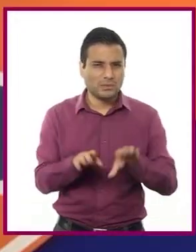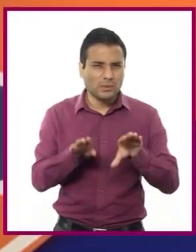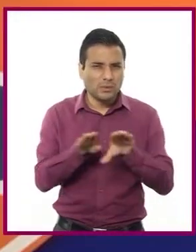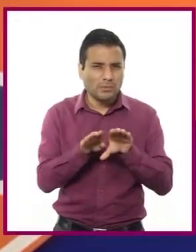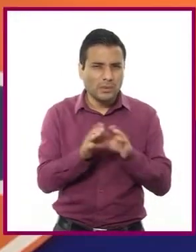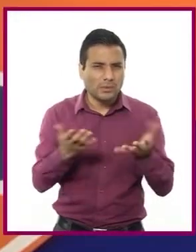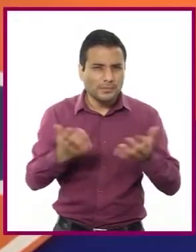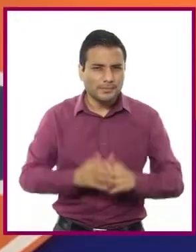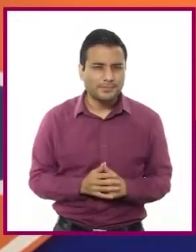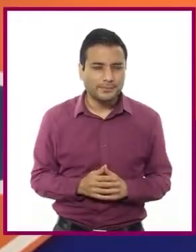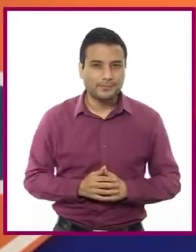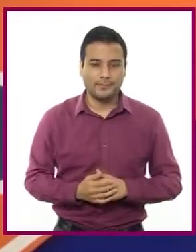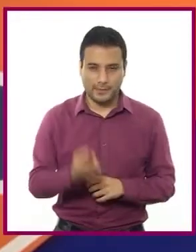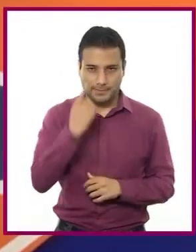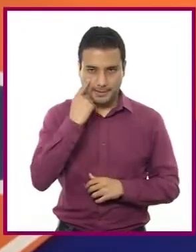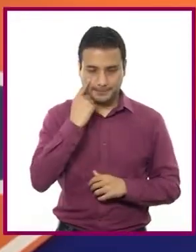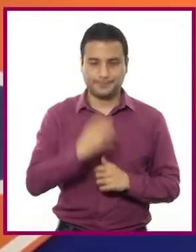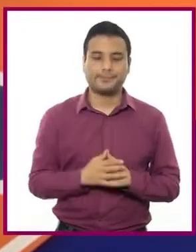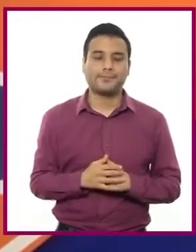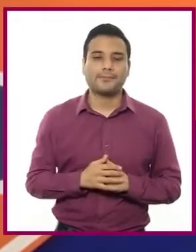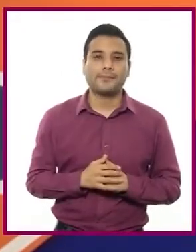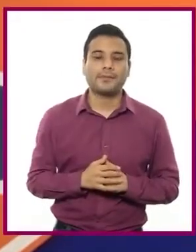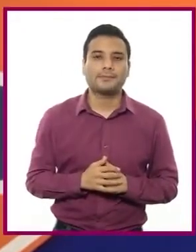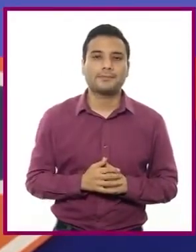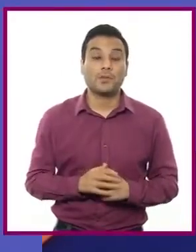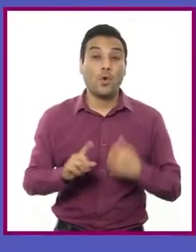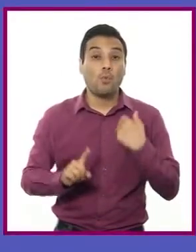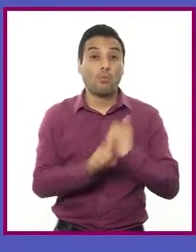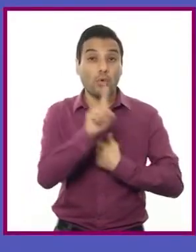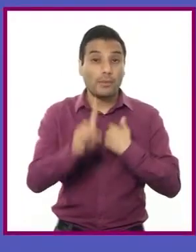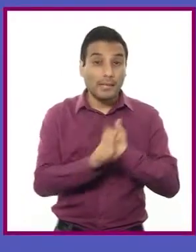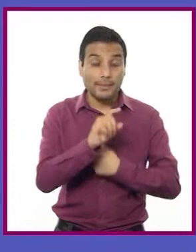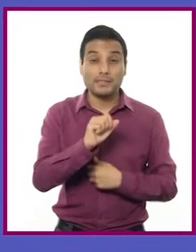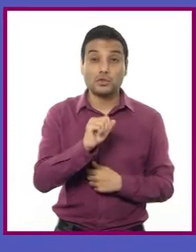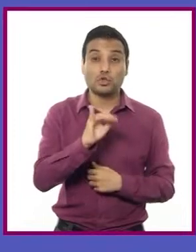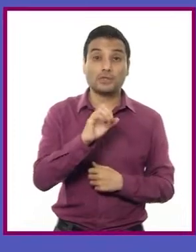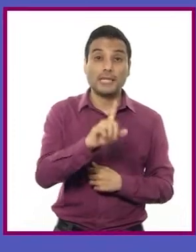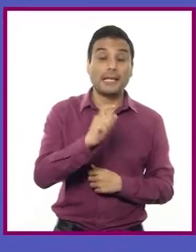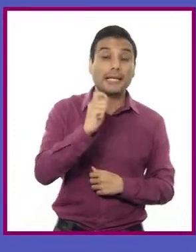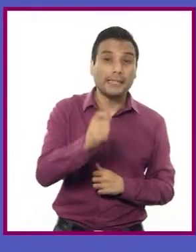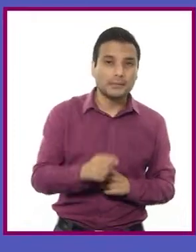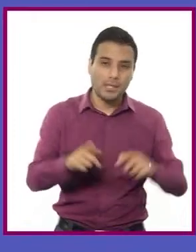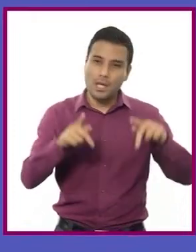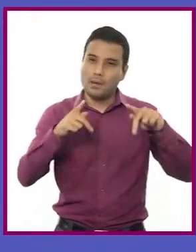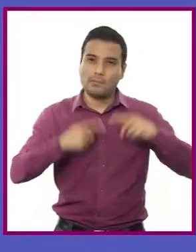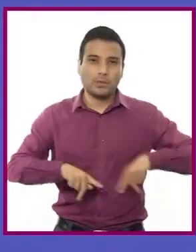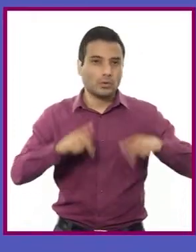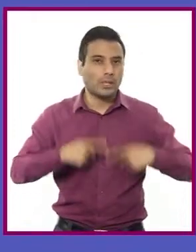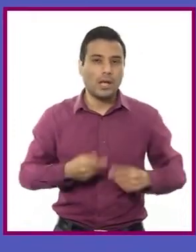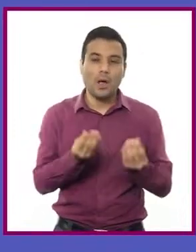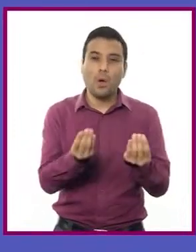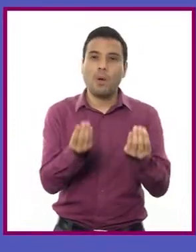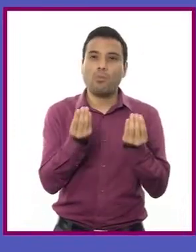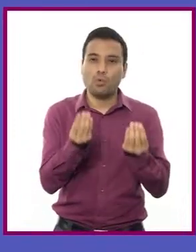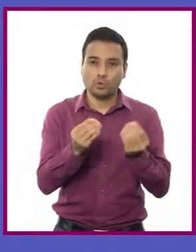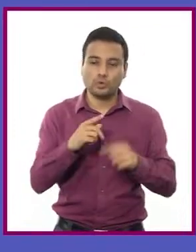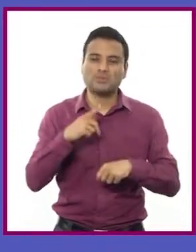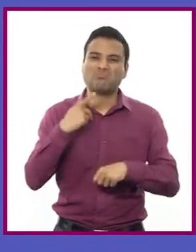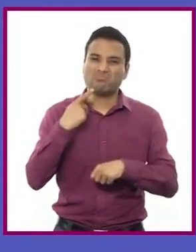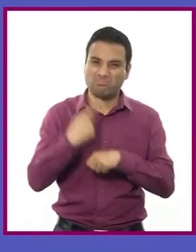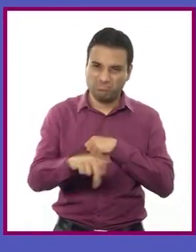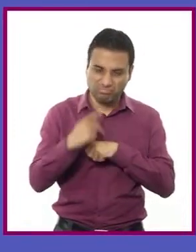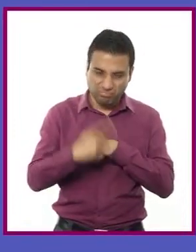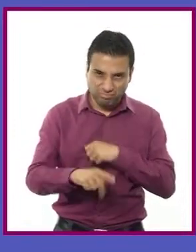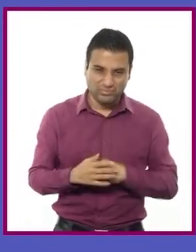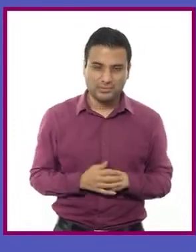profesor? Primero, es que afectan a un gran número de personas. Una situación se convierte